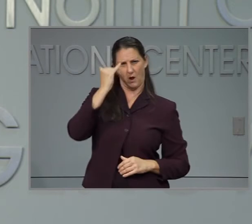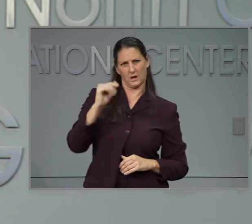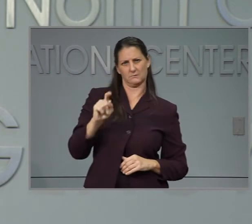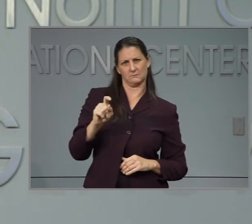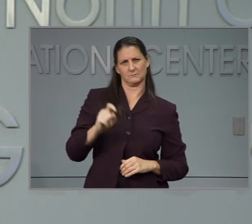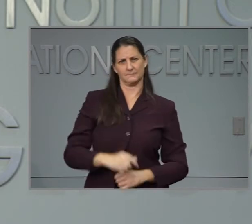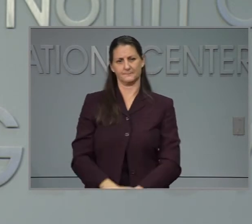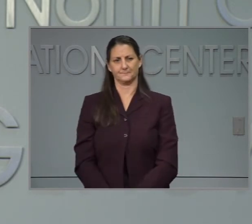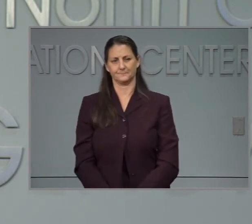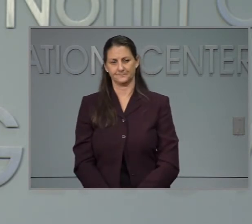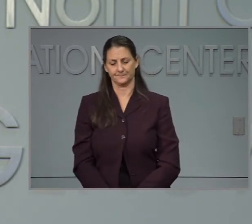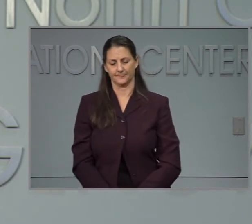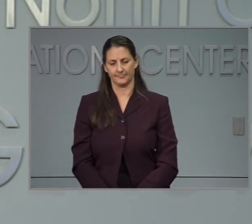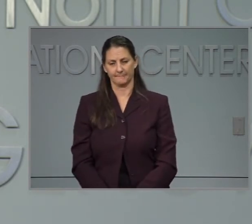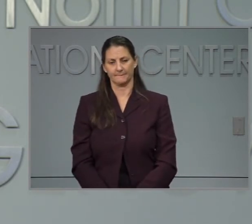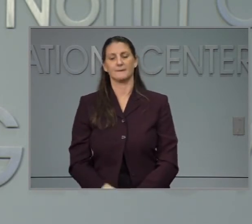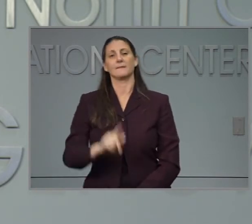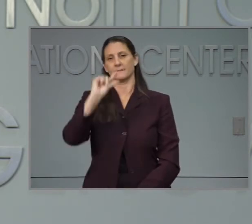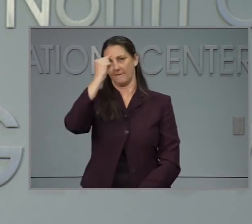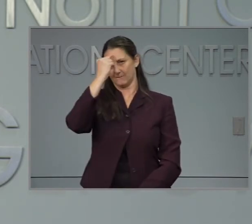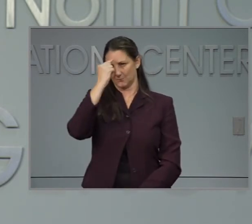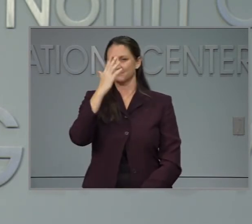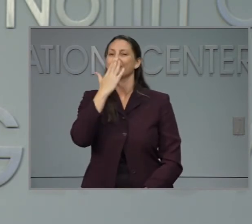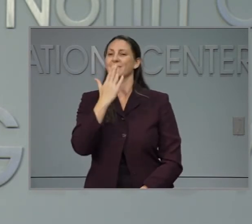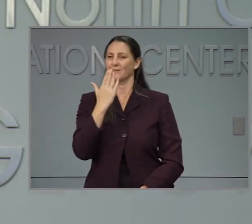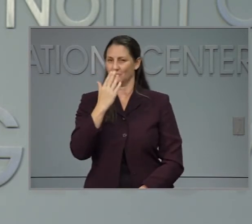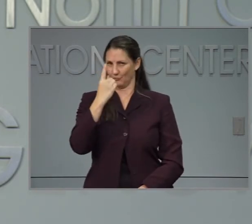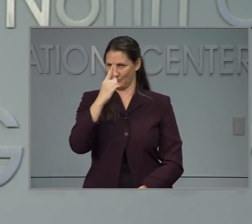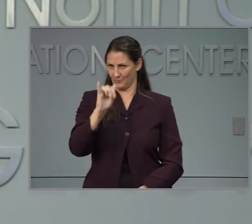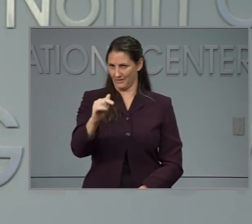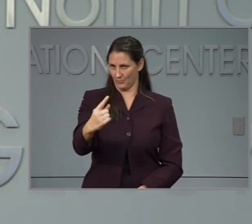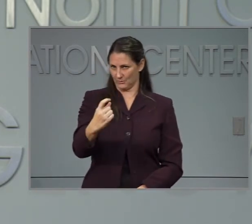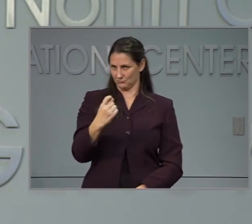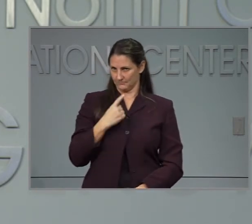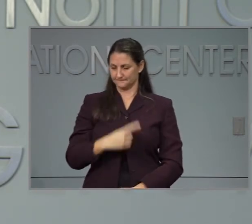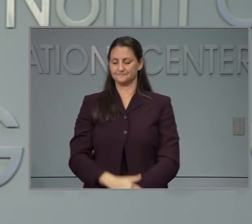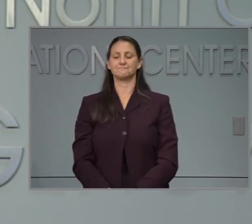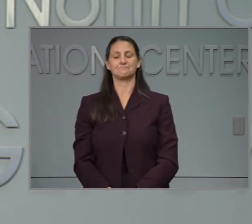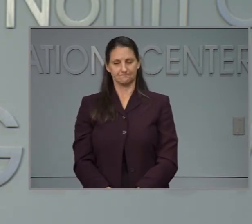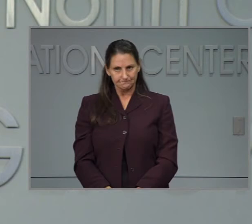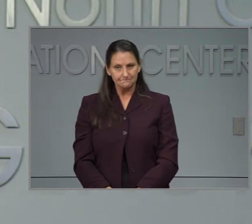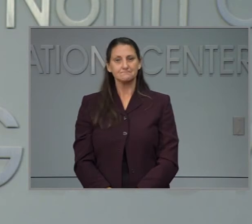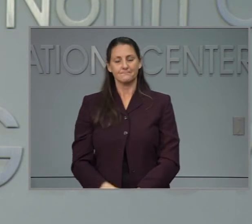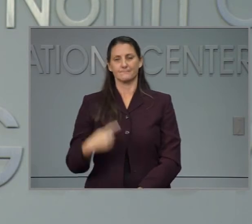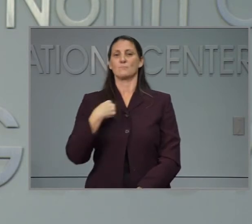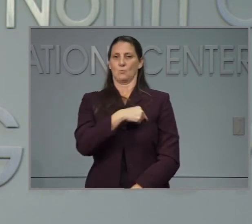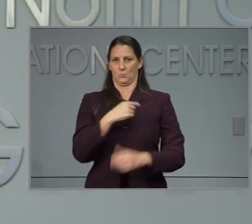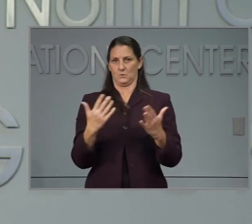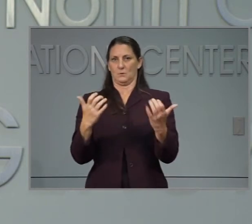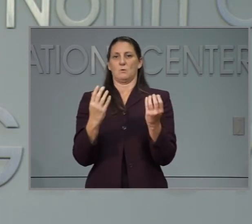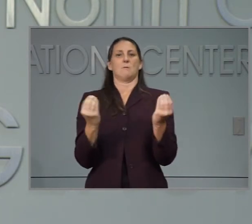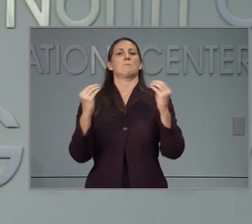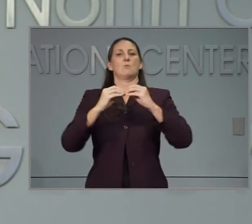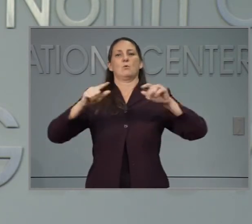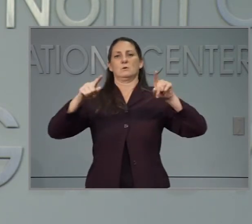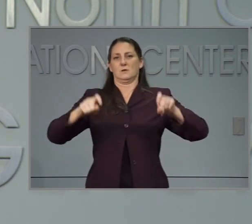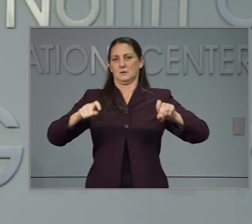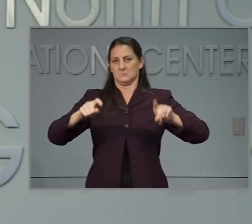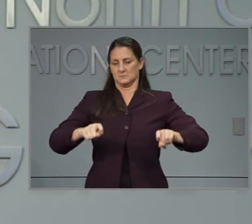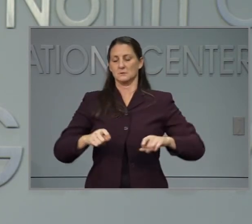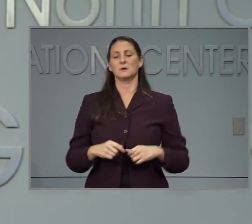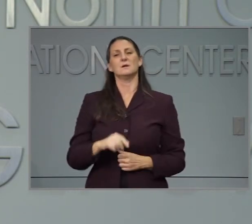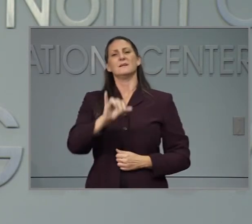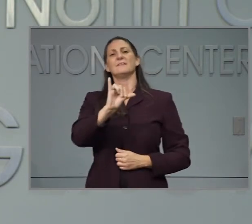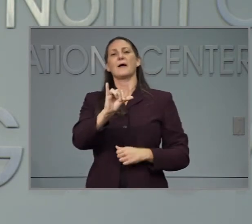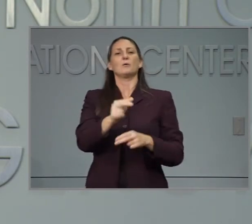Respuesta. Primero, queremos que se realicen más pruebas si son eficaces. Y estas pruebas rápidas se pueden utilizar para